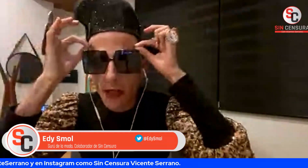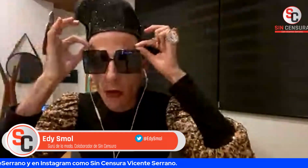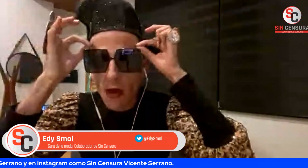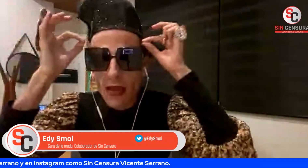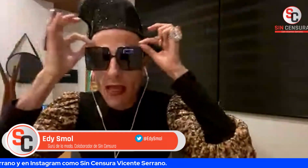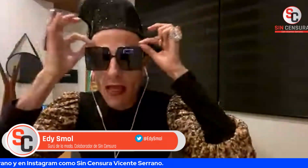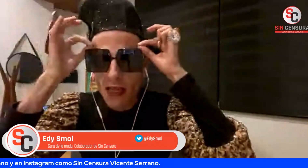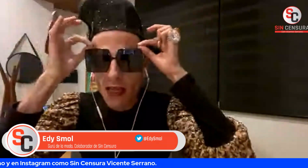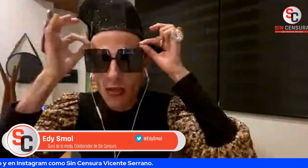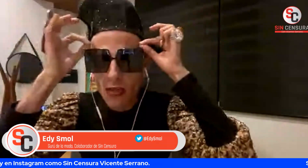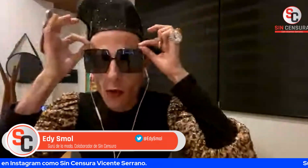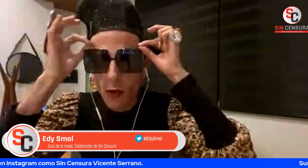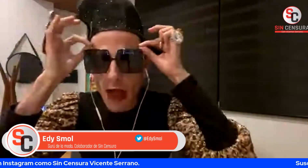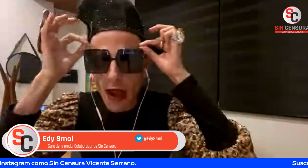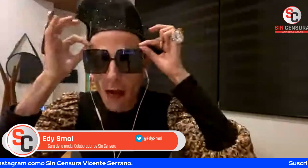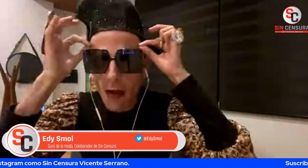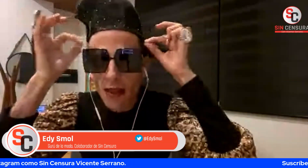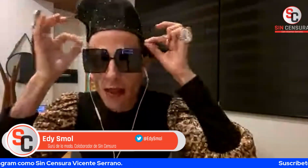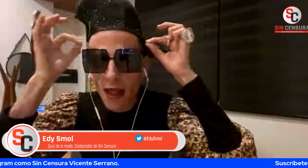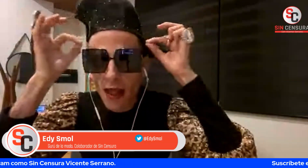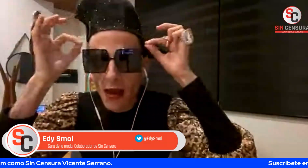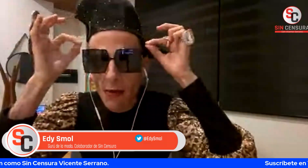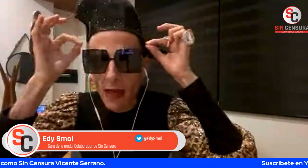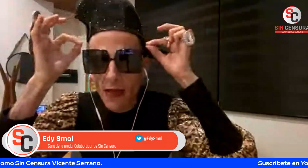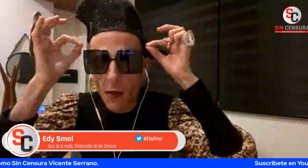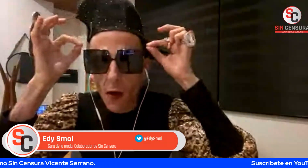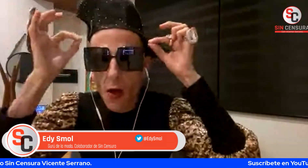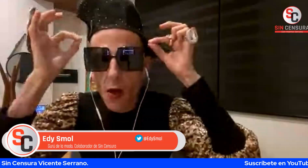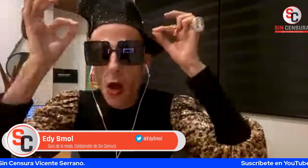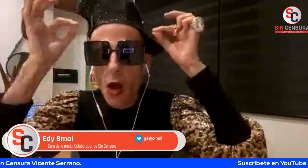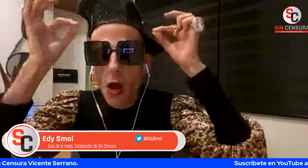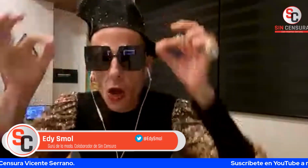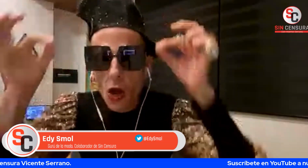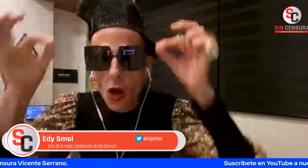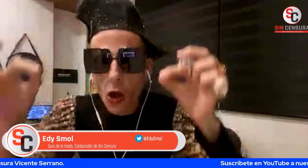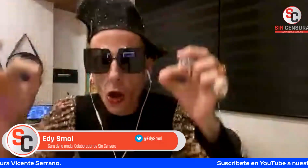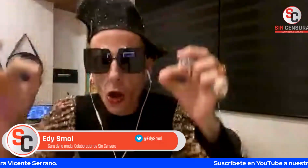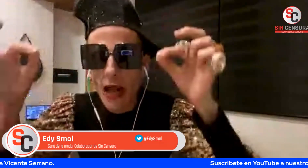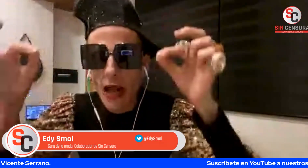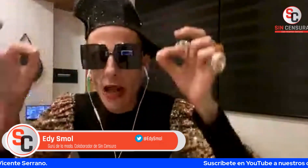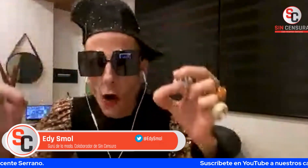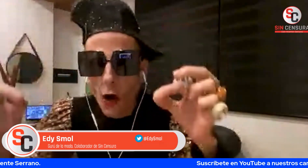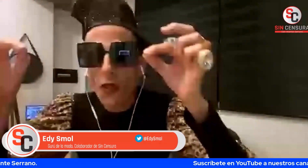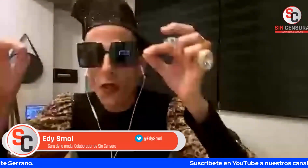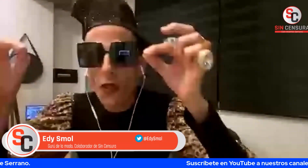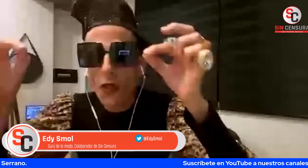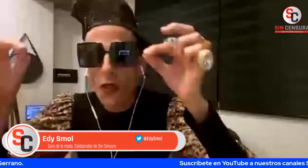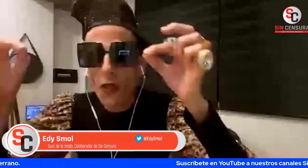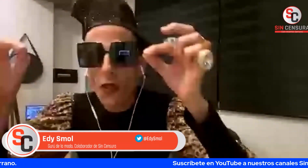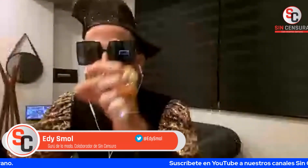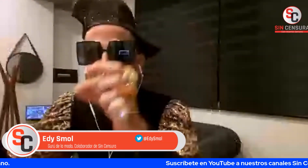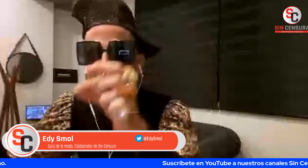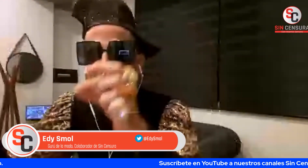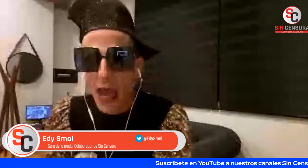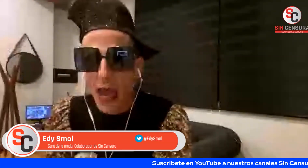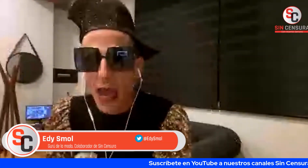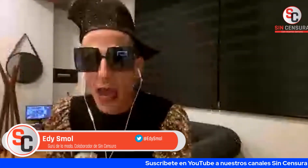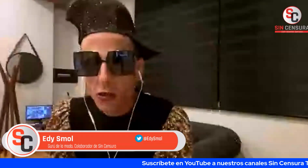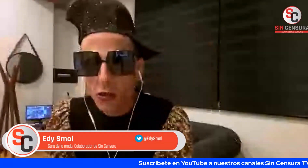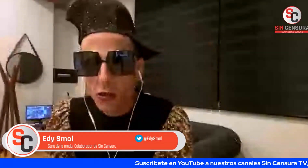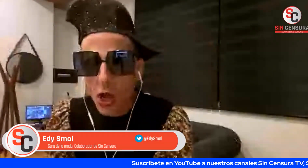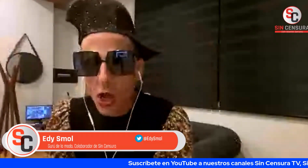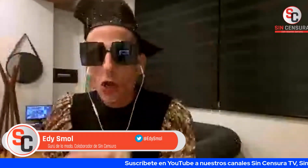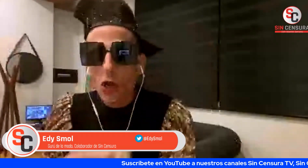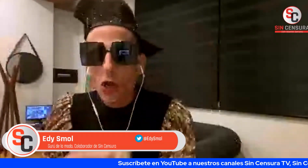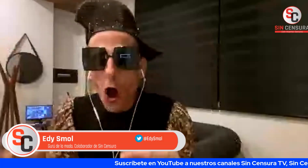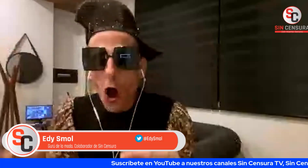también moliendo y están escuchando claramente cada palabra que digo. No contrató deuda para los